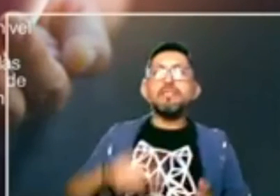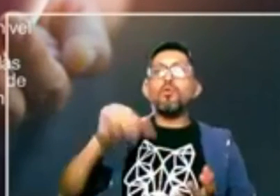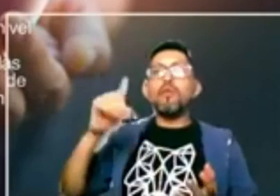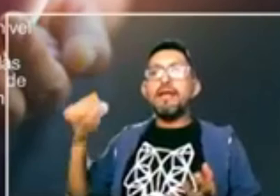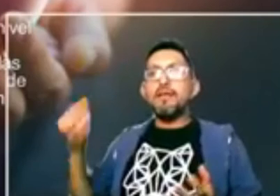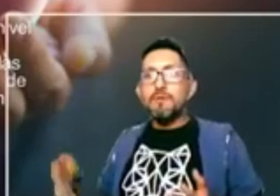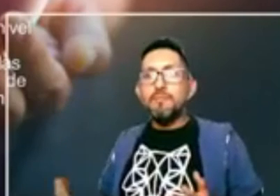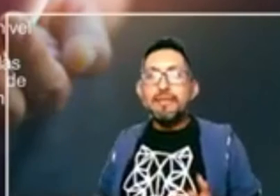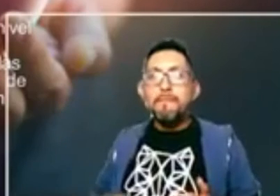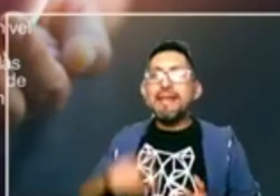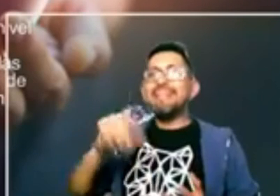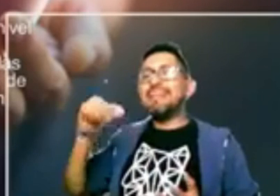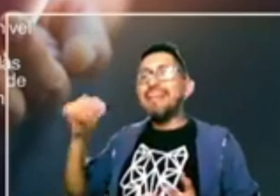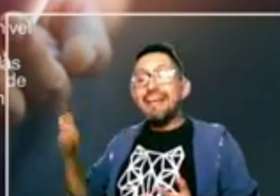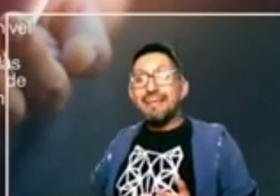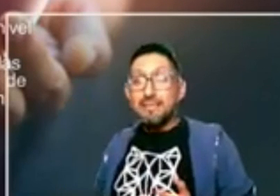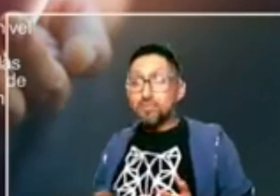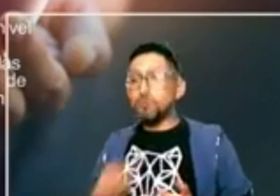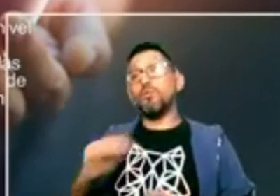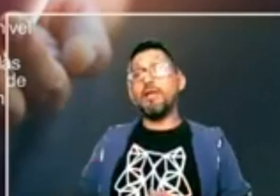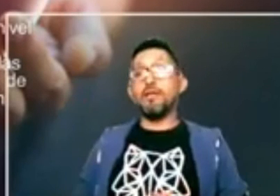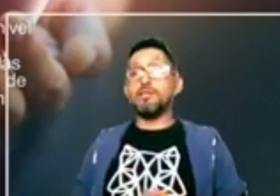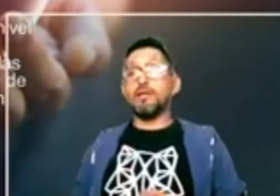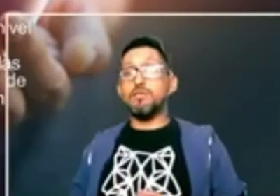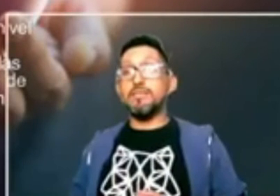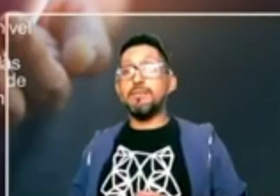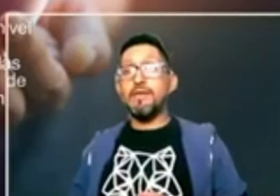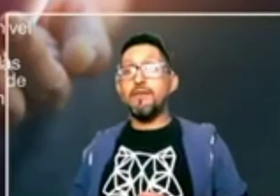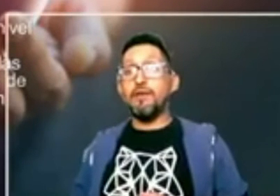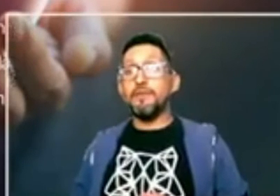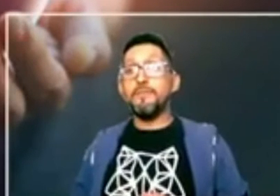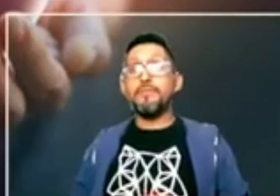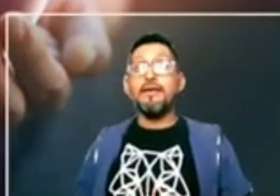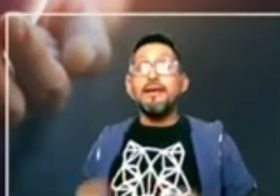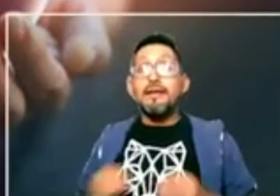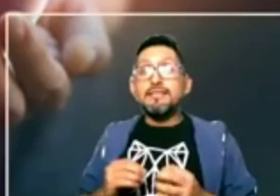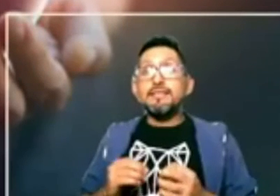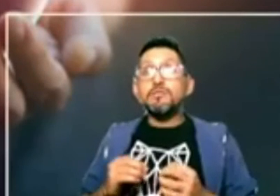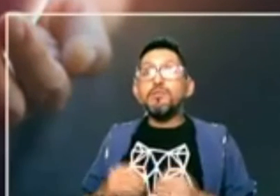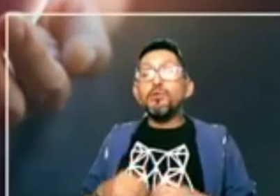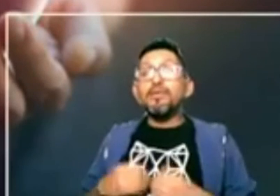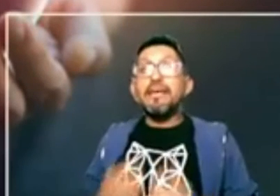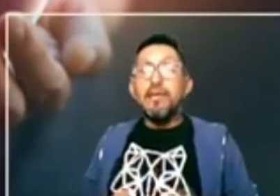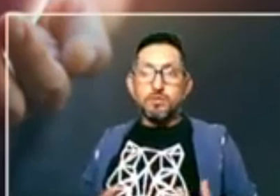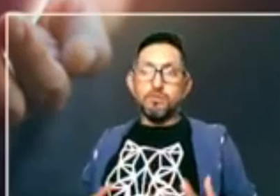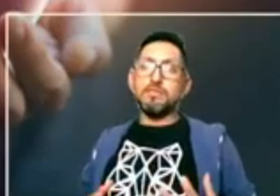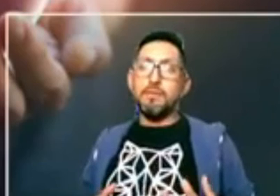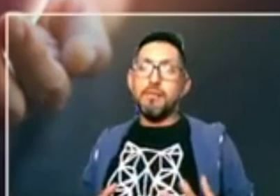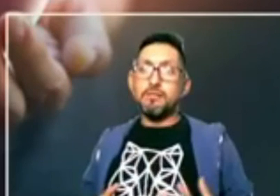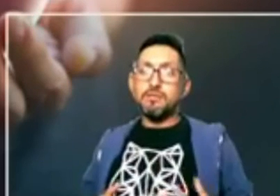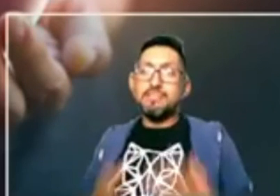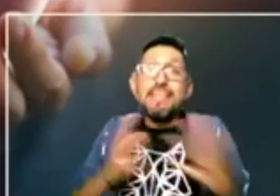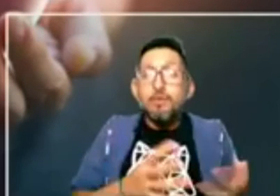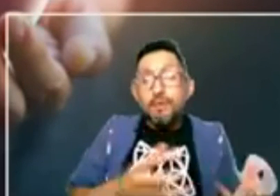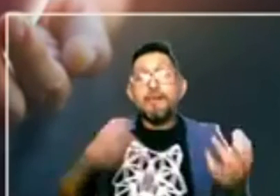modelo circular que nos permita mantener la regeneración natural de los ecosistemas allá afuera. Necesitamos proteger los bosques